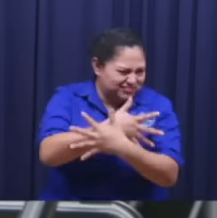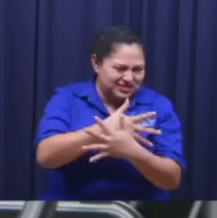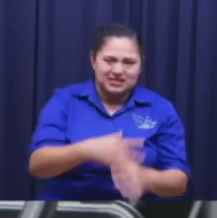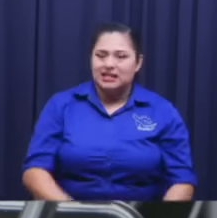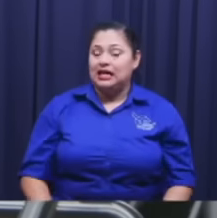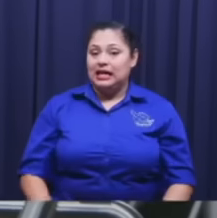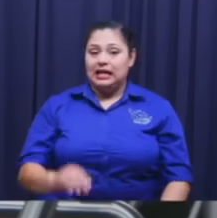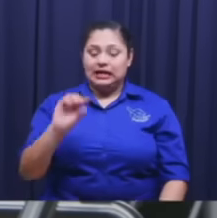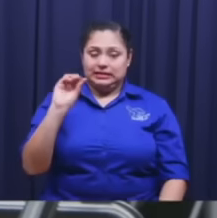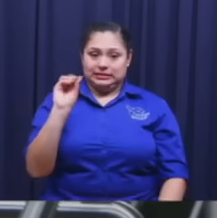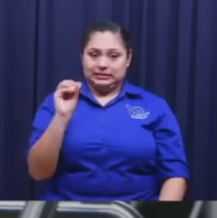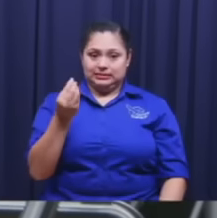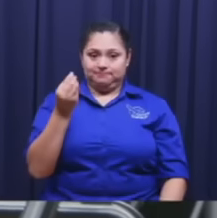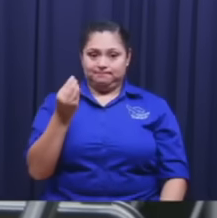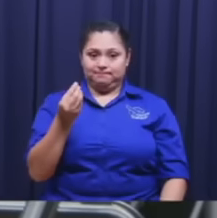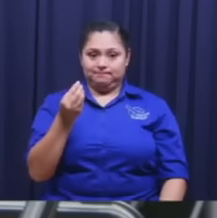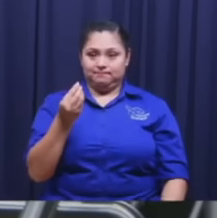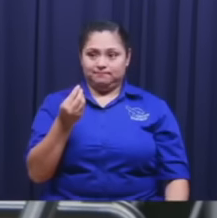es